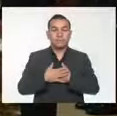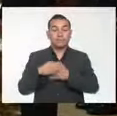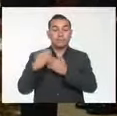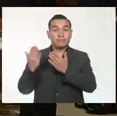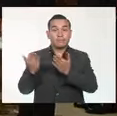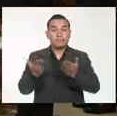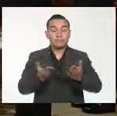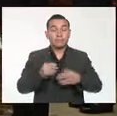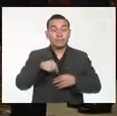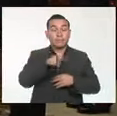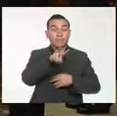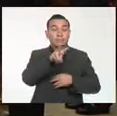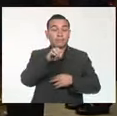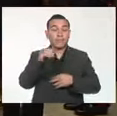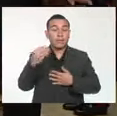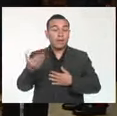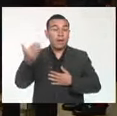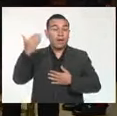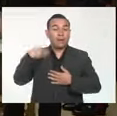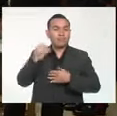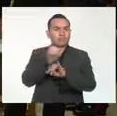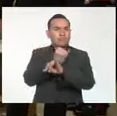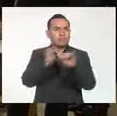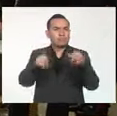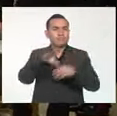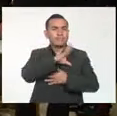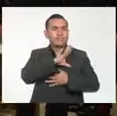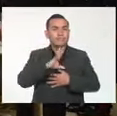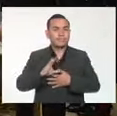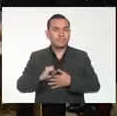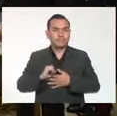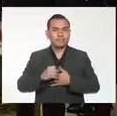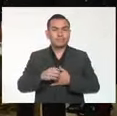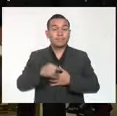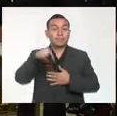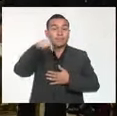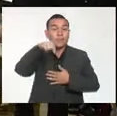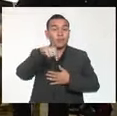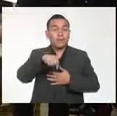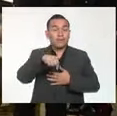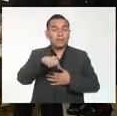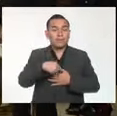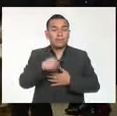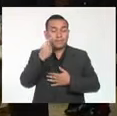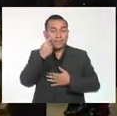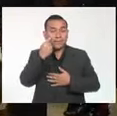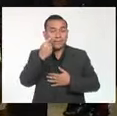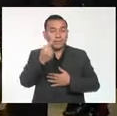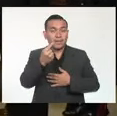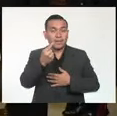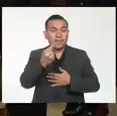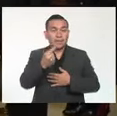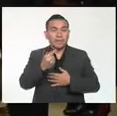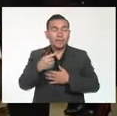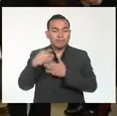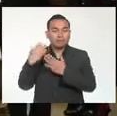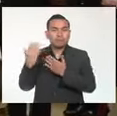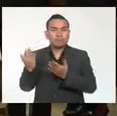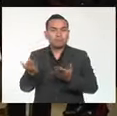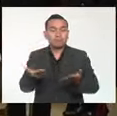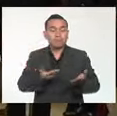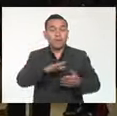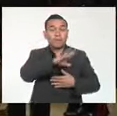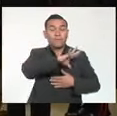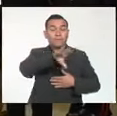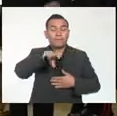Bienvenidos al Bicentenario de Independencia de El Salvador. En este momento, presenciamos el traslado de la